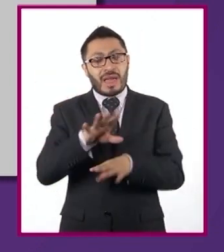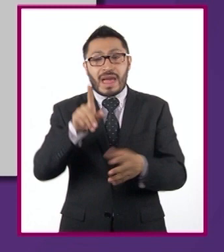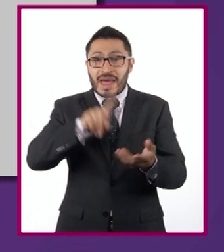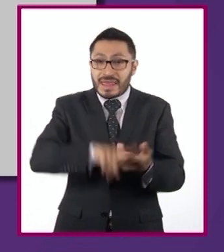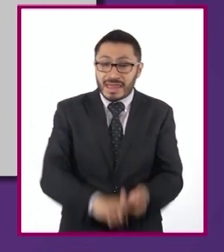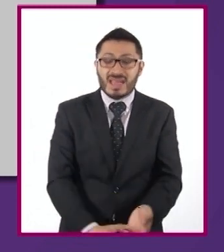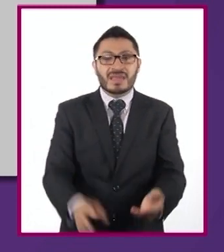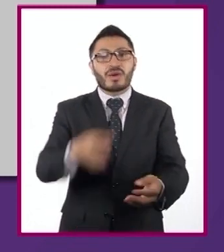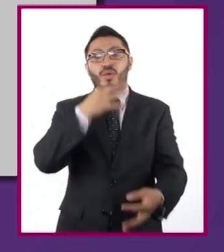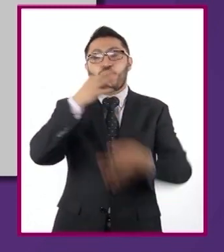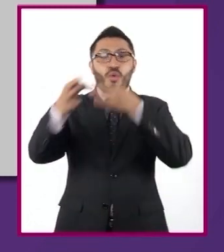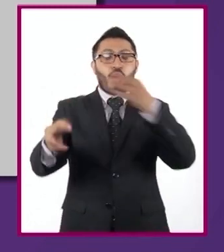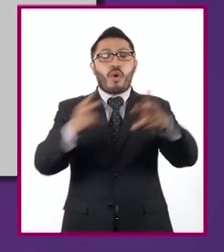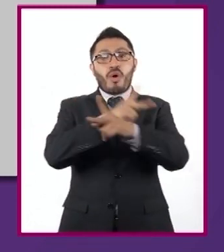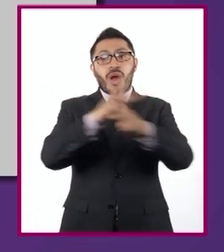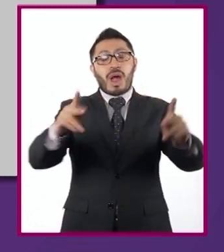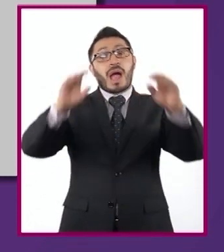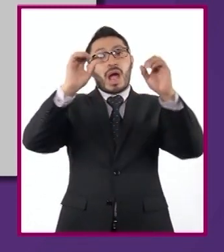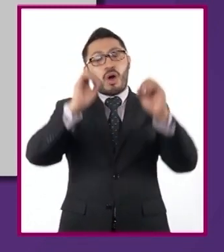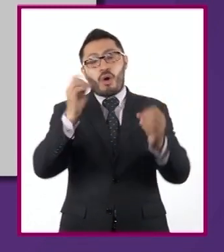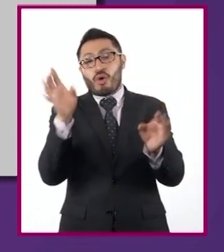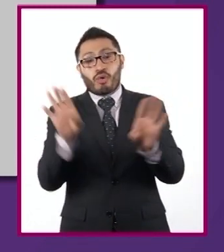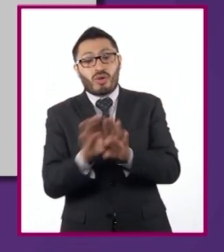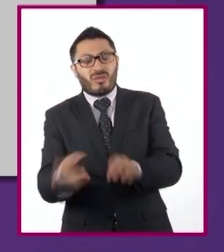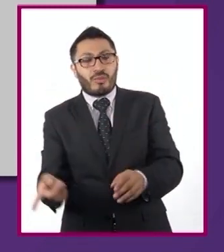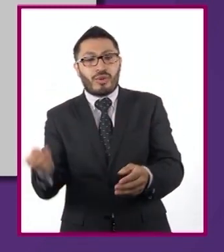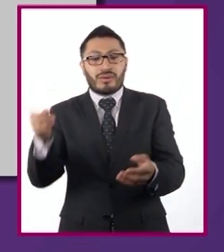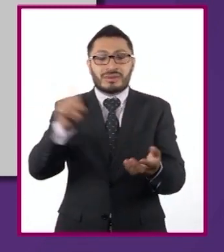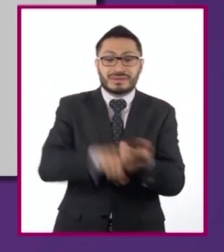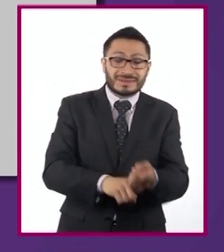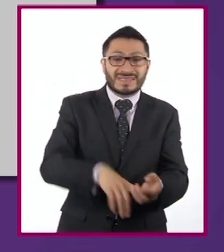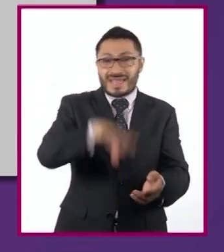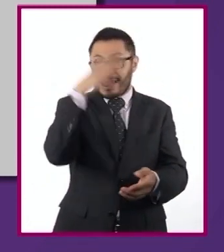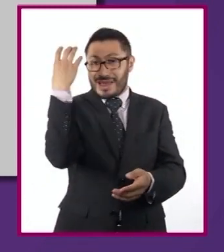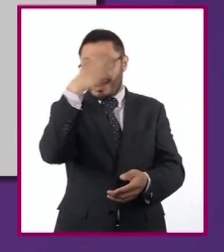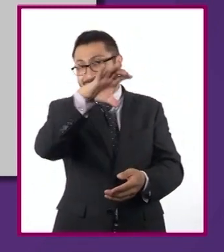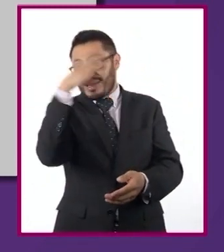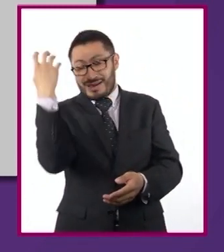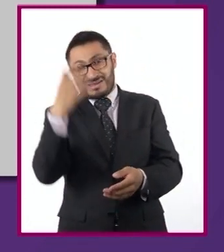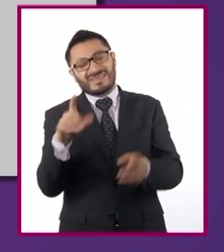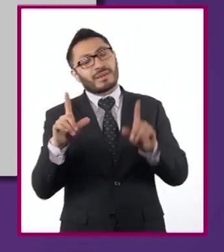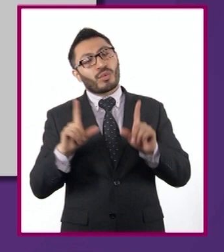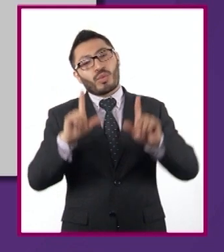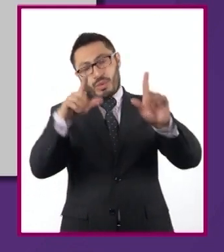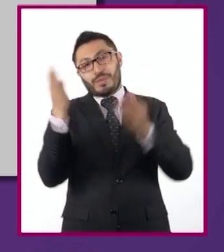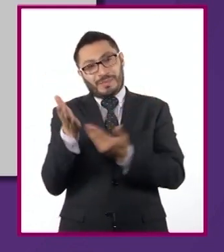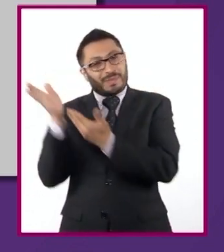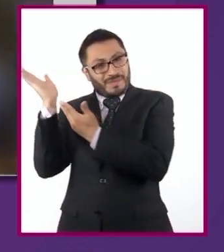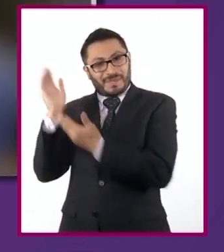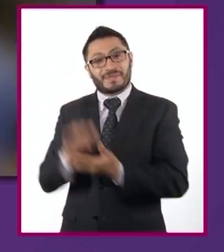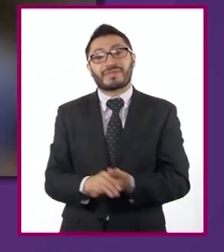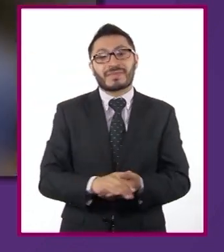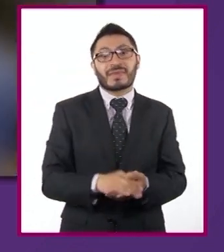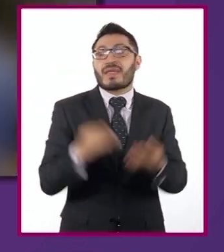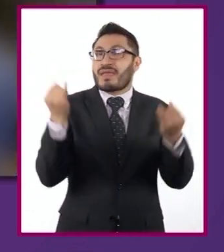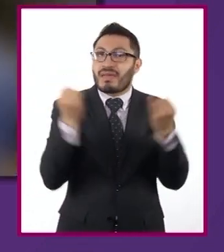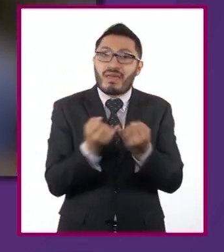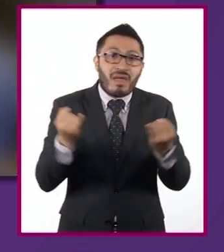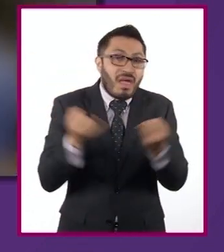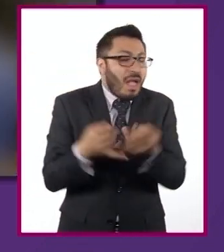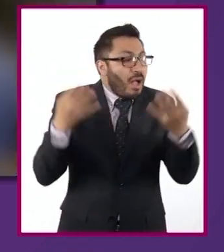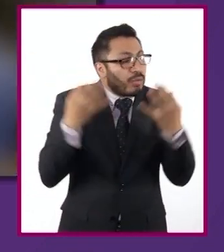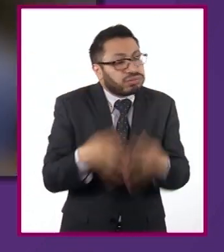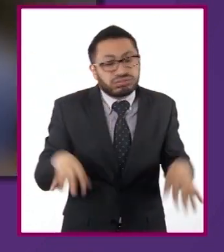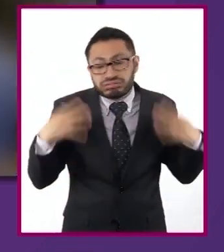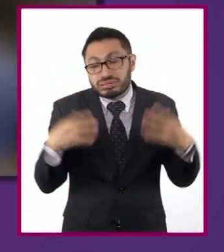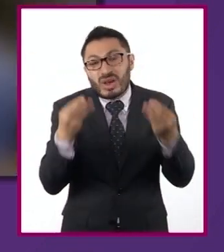o pueden ser acompañantes de una fotografía dentro de una composición visual. Son igualmente